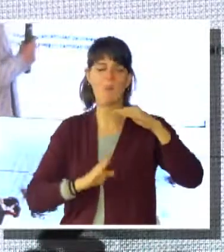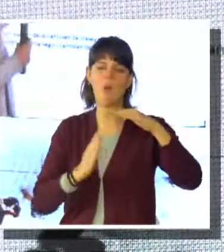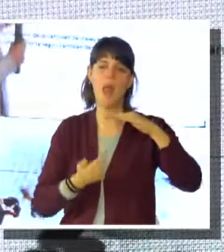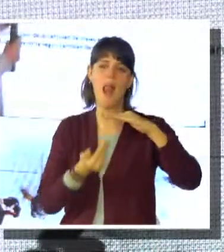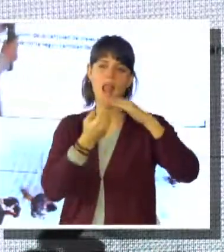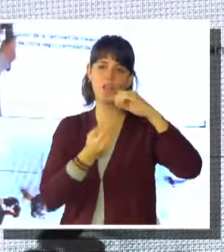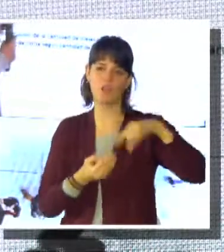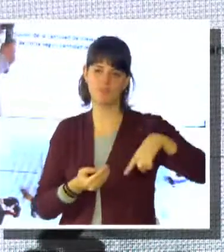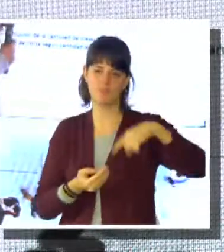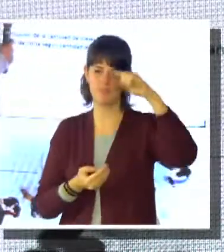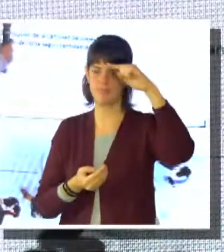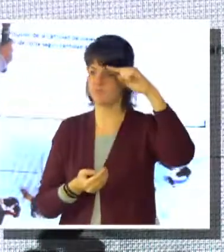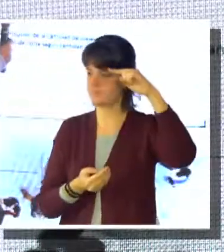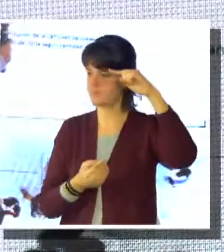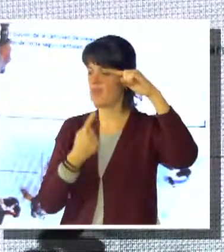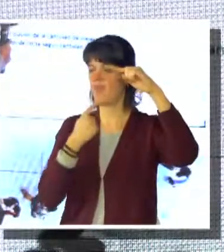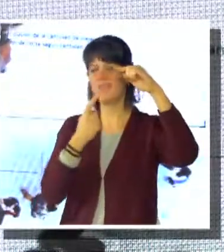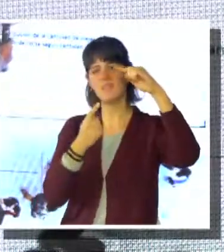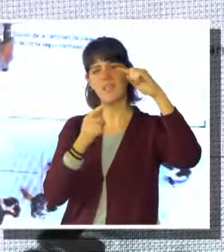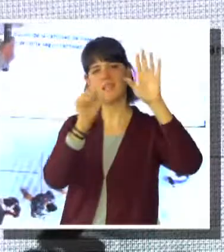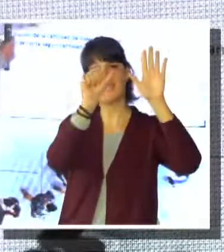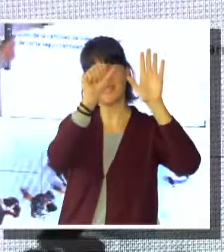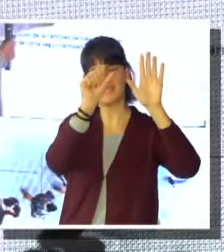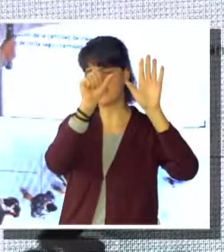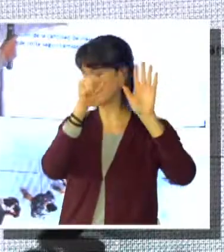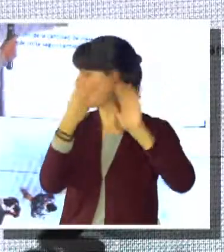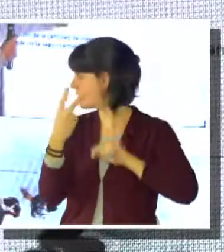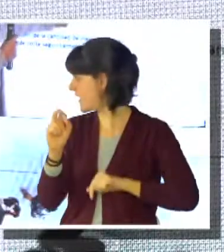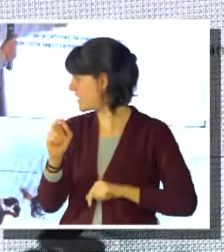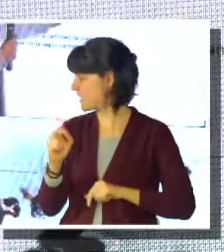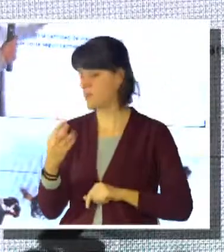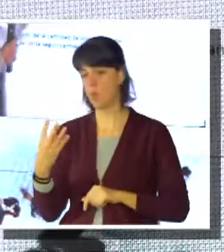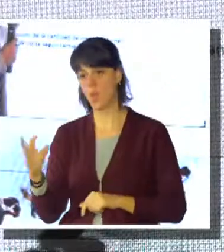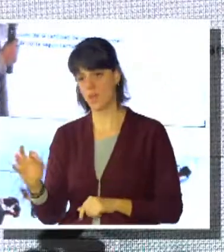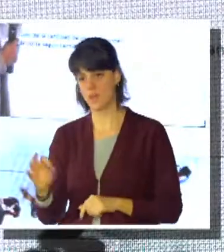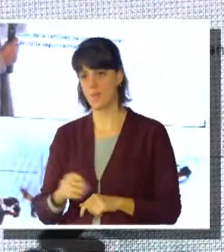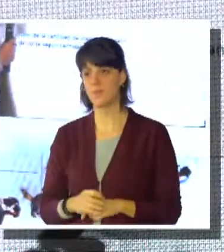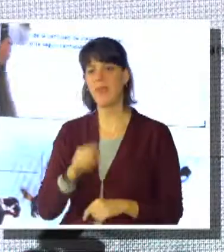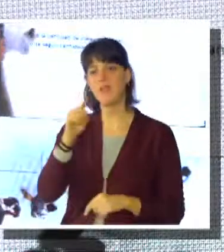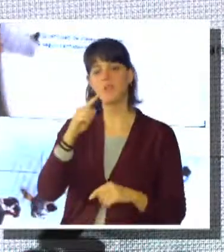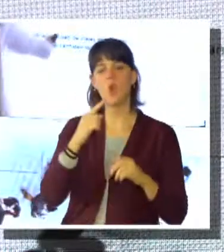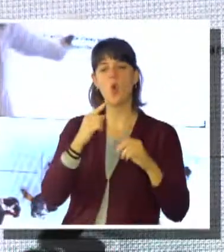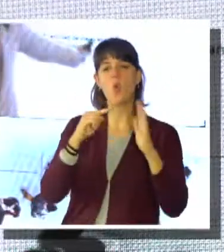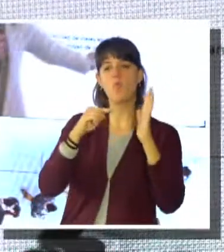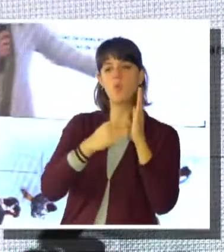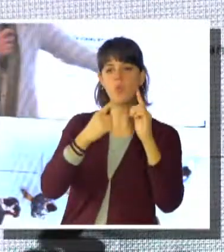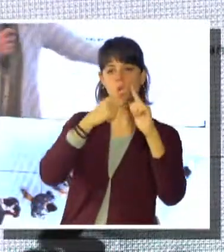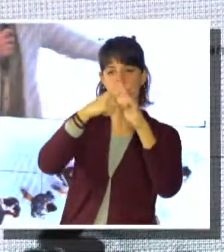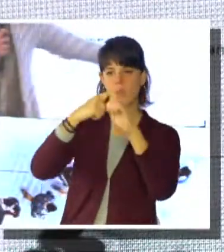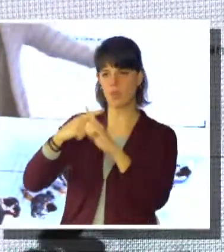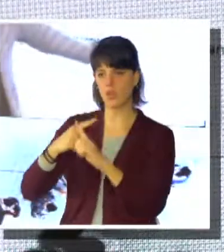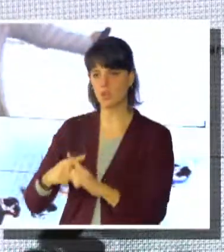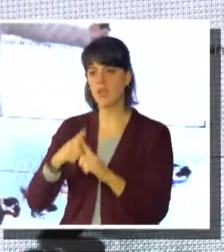Después, ¿cuál es el boleto más frecuente? El tipo de boleto, categoría, no sé bien cómo se nombra eso.